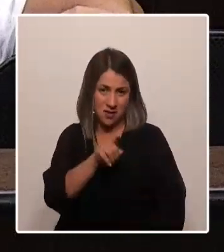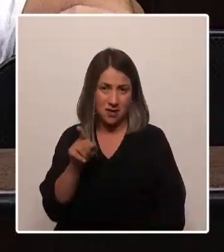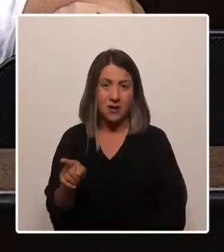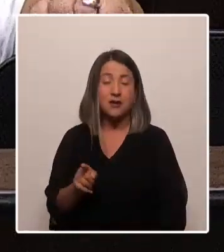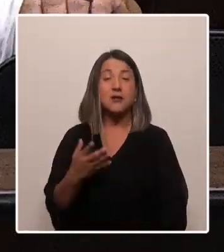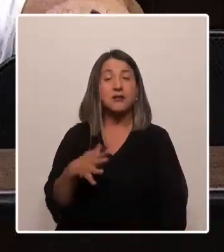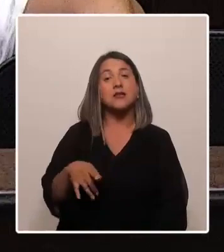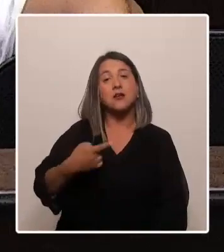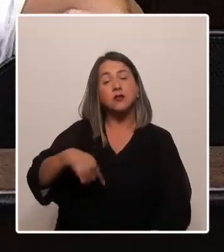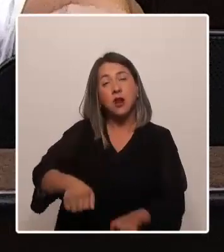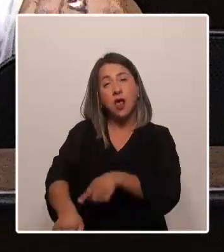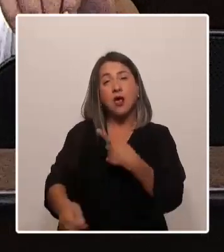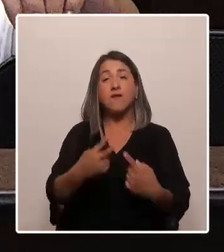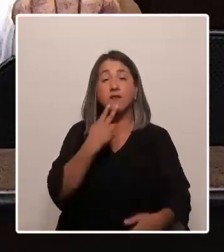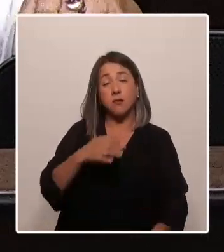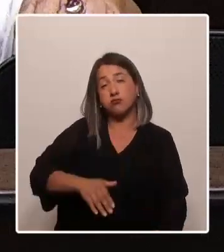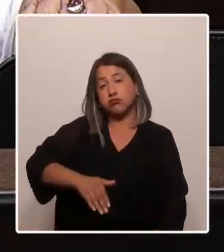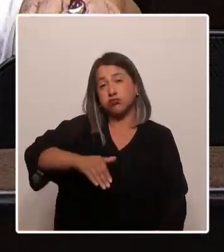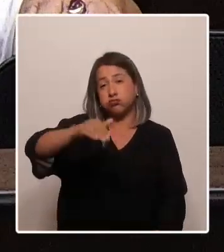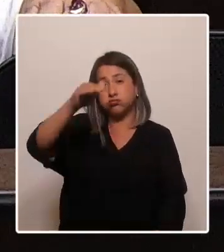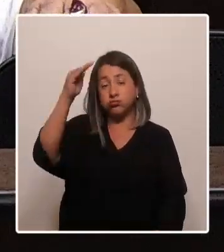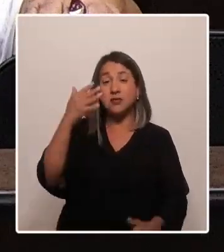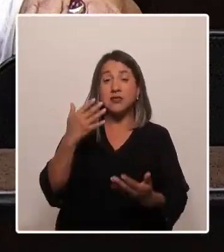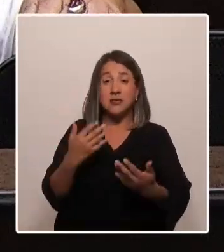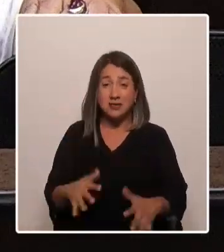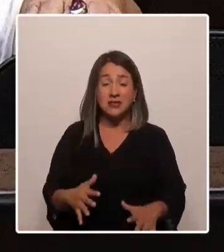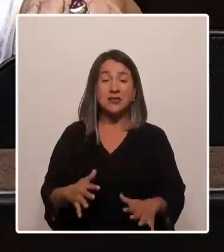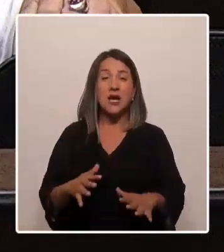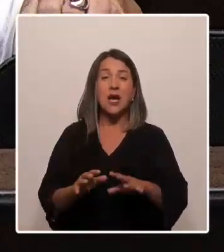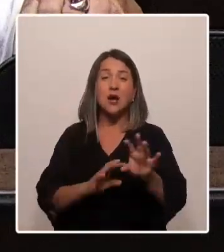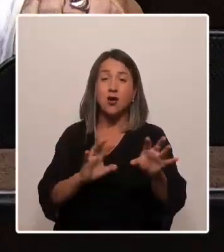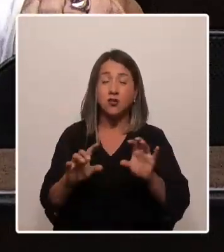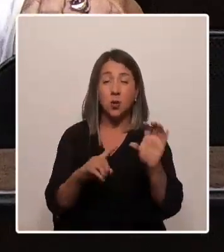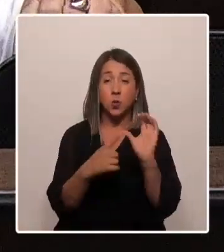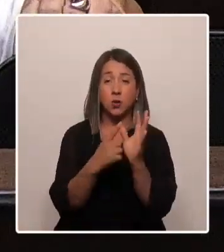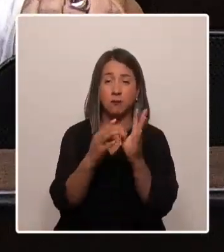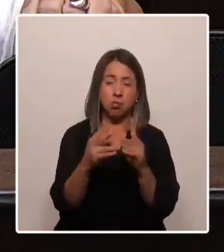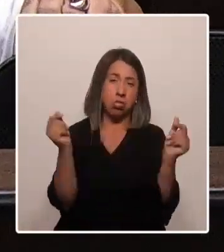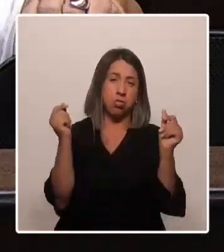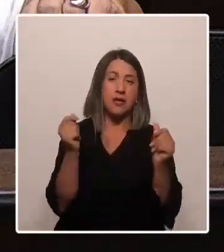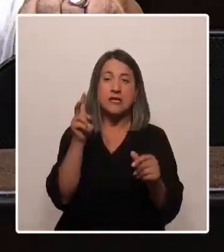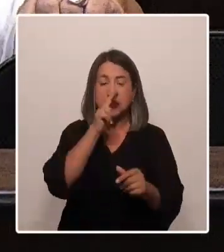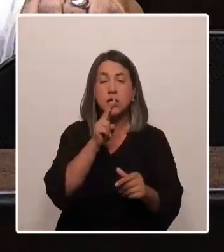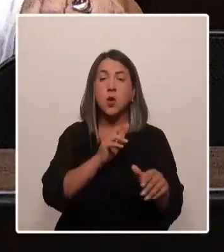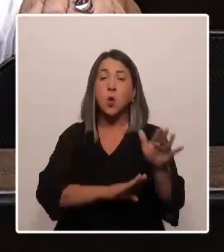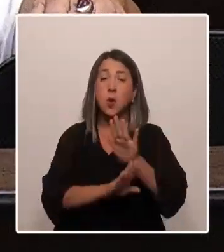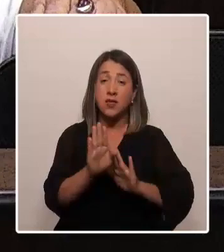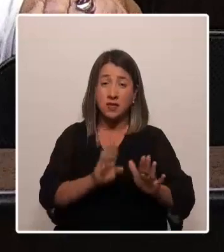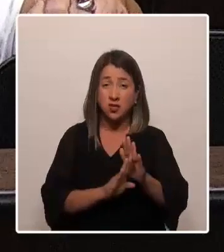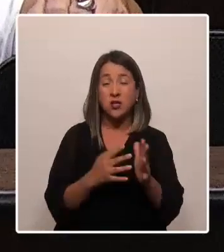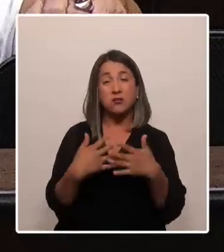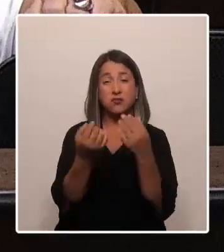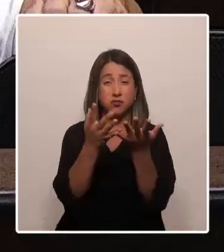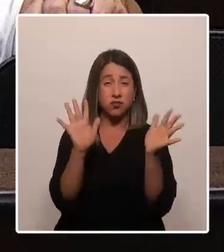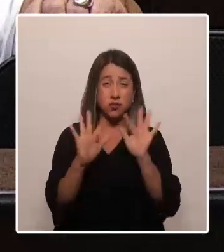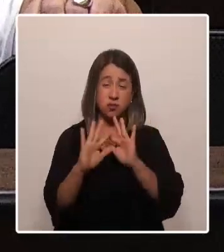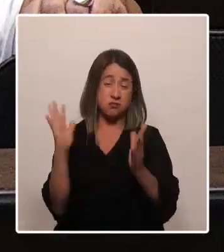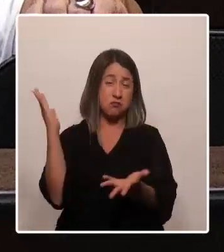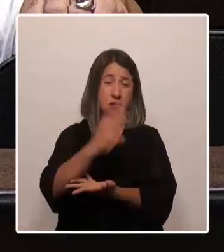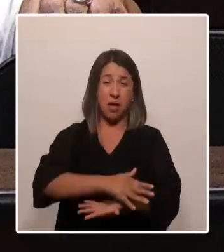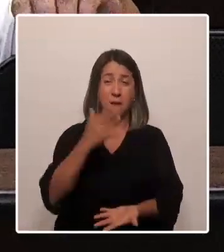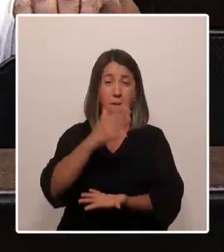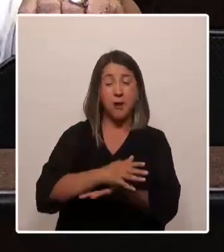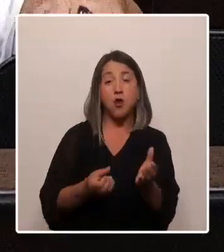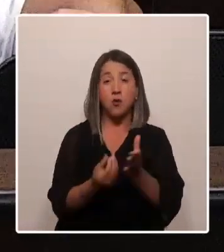la destrucción y desprotección de las herencias culturales y de la naturaleza ha sido tan brutal que esta nueva Constitución